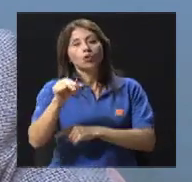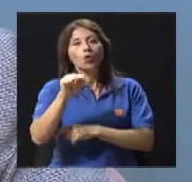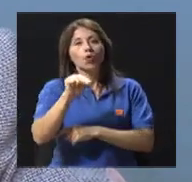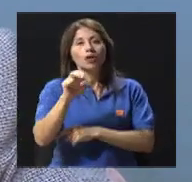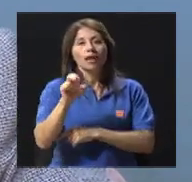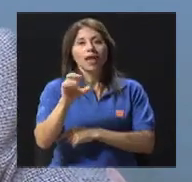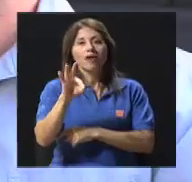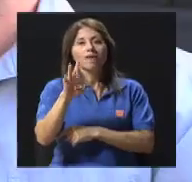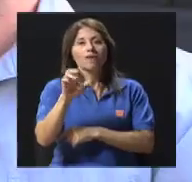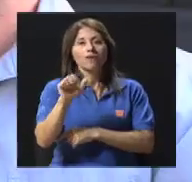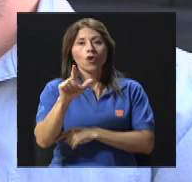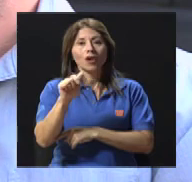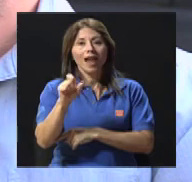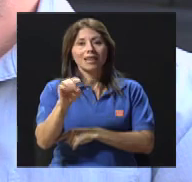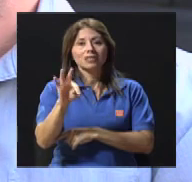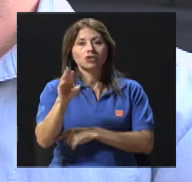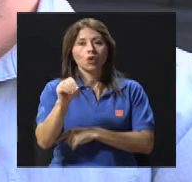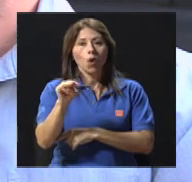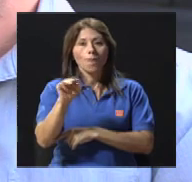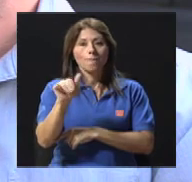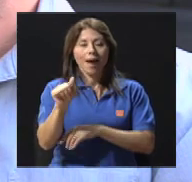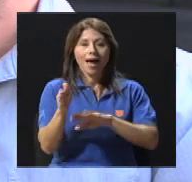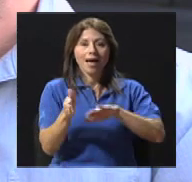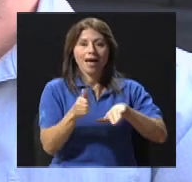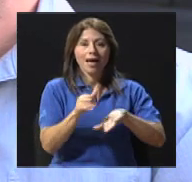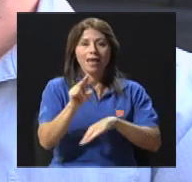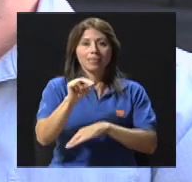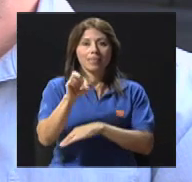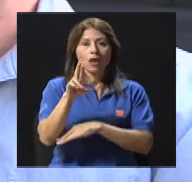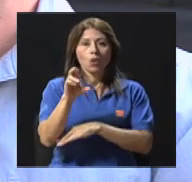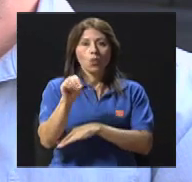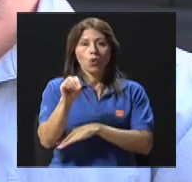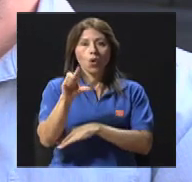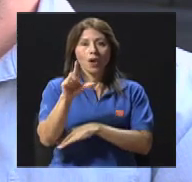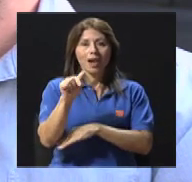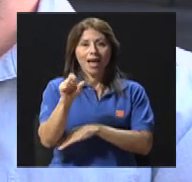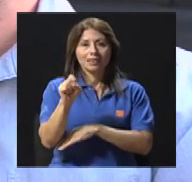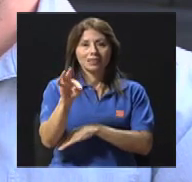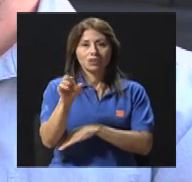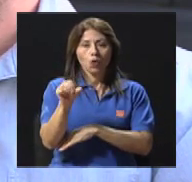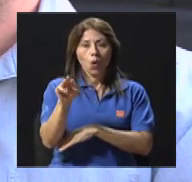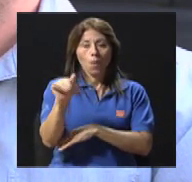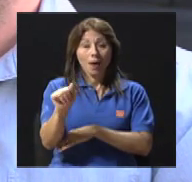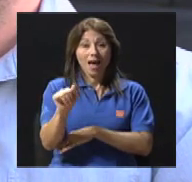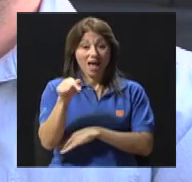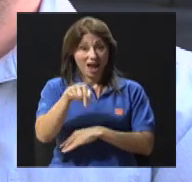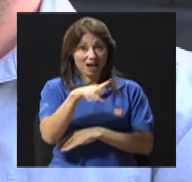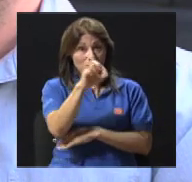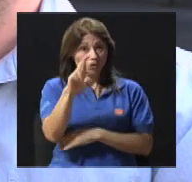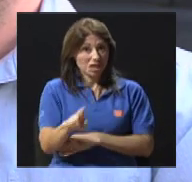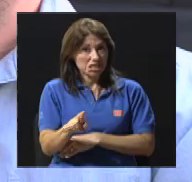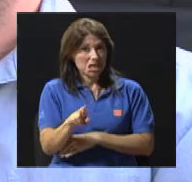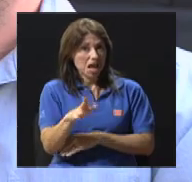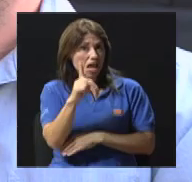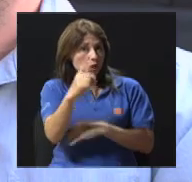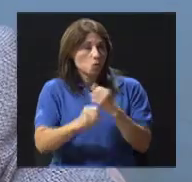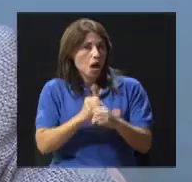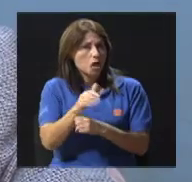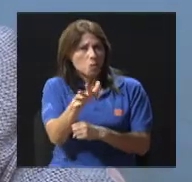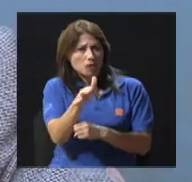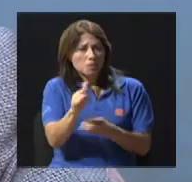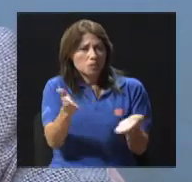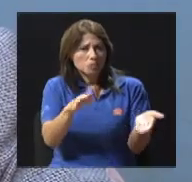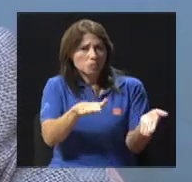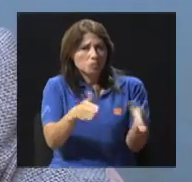y el neuroblastoma. En el caso de Costa Rica hay un promedio de muertes de 75-80 niños por año.